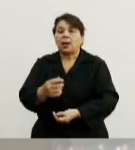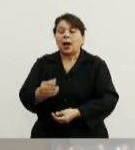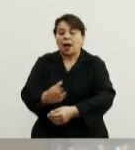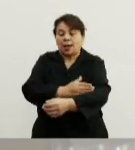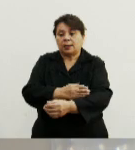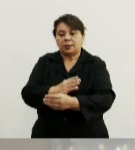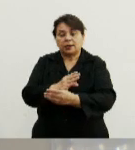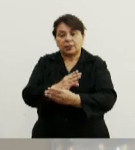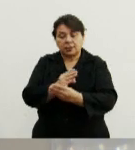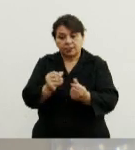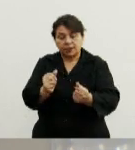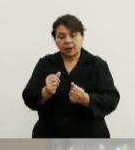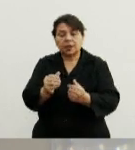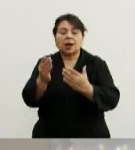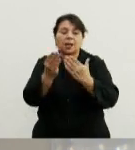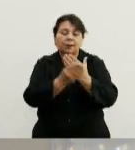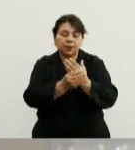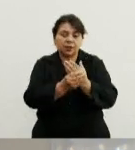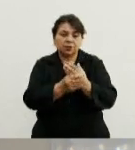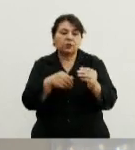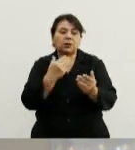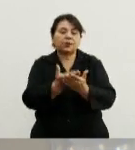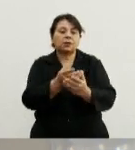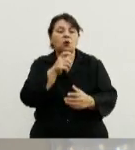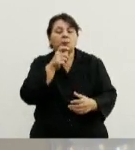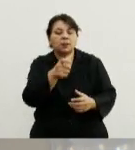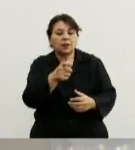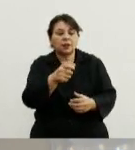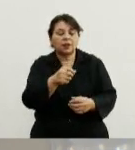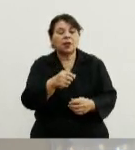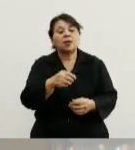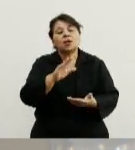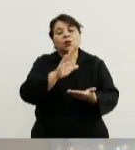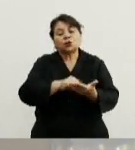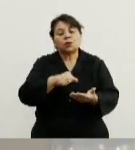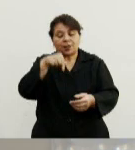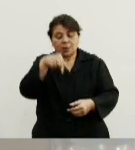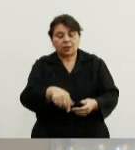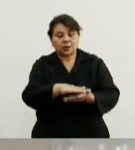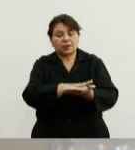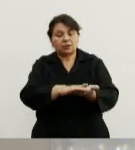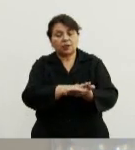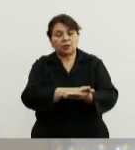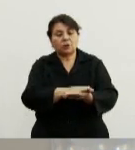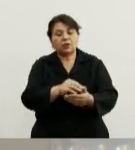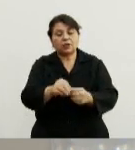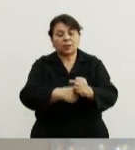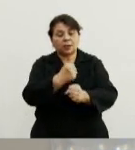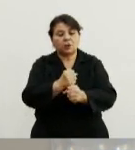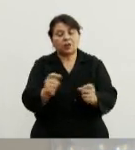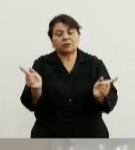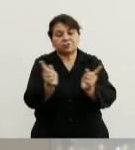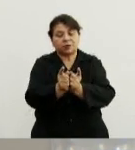vamos a pedirle a la ministra un mensaje final en cuanto a la situación que se está viviendo y todo lo resumido en el día de la fecha